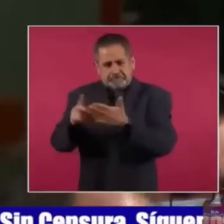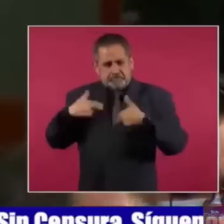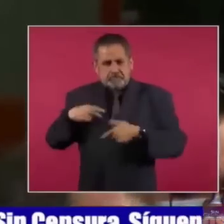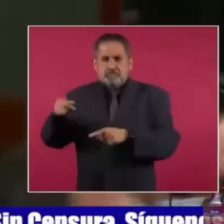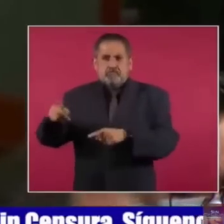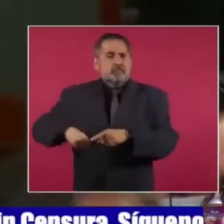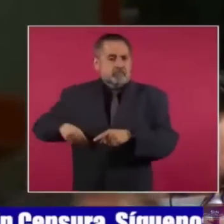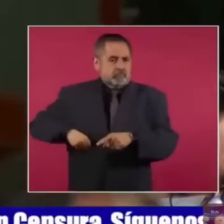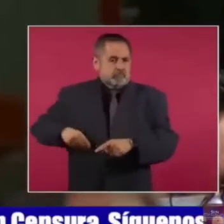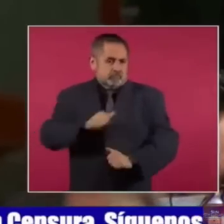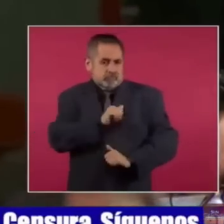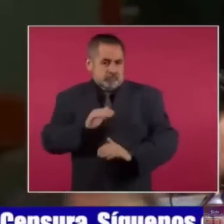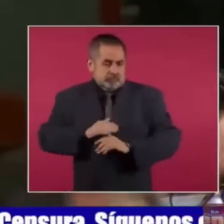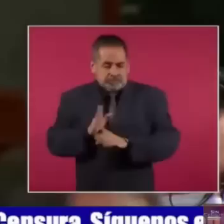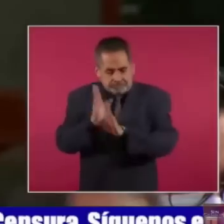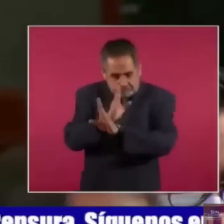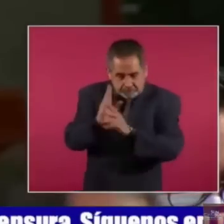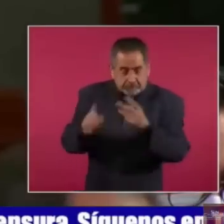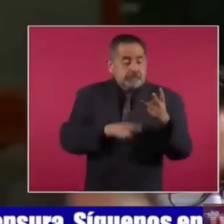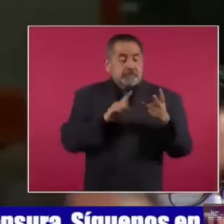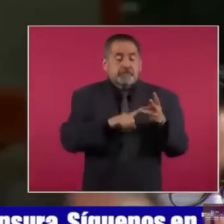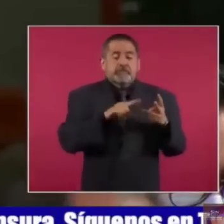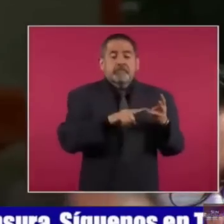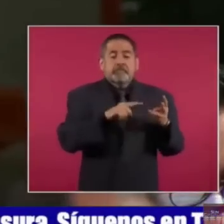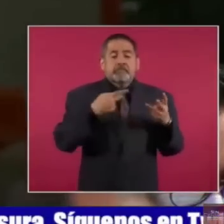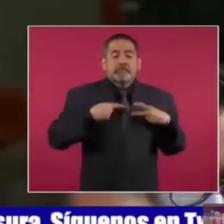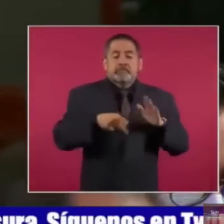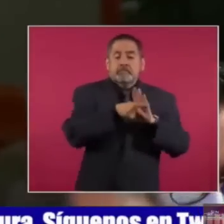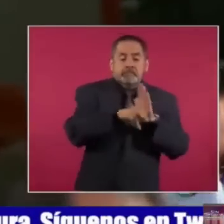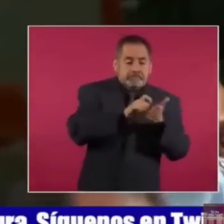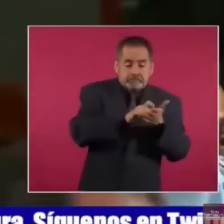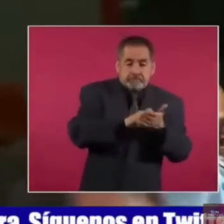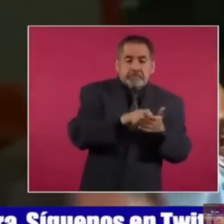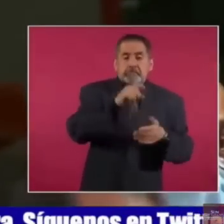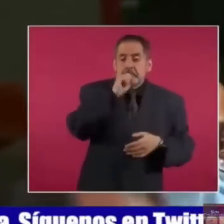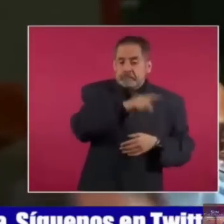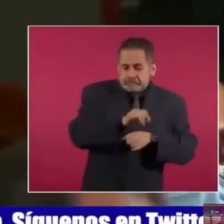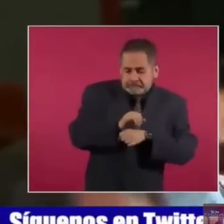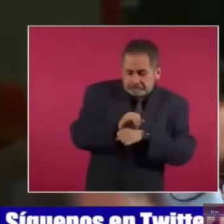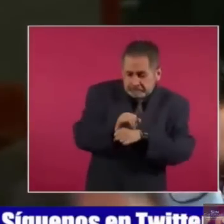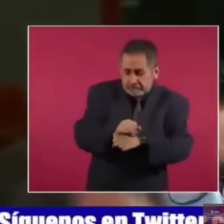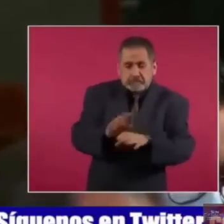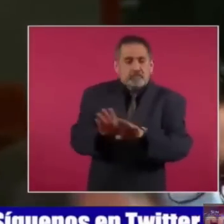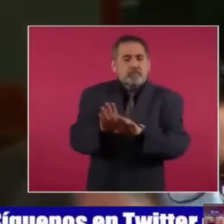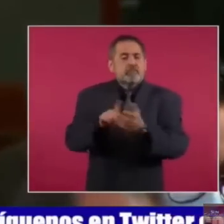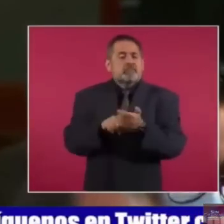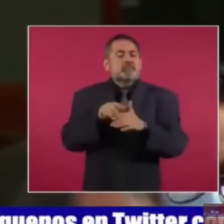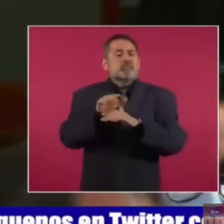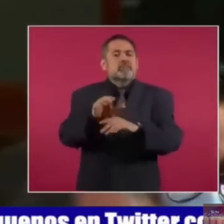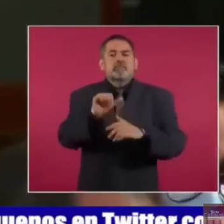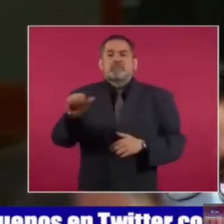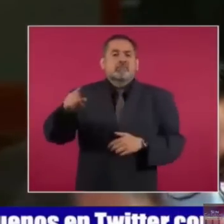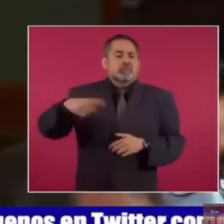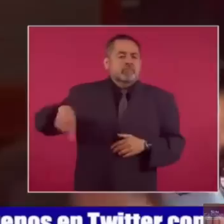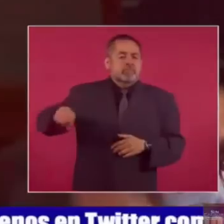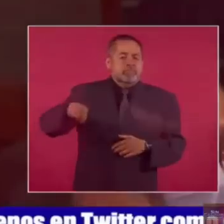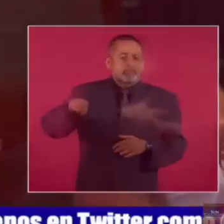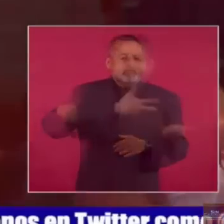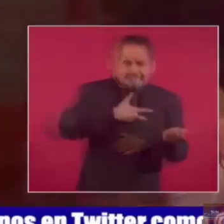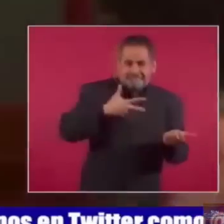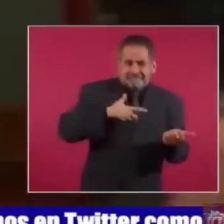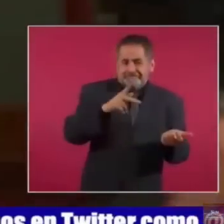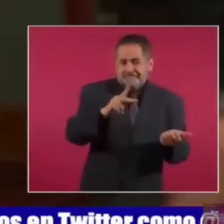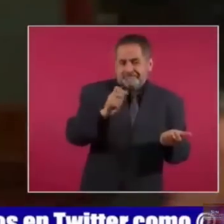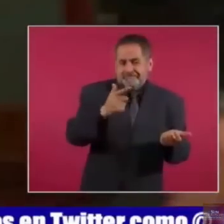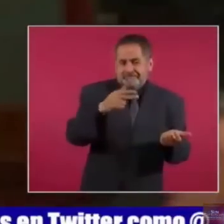en verdaderamente persecución, muchas veces sin sustento periodístico, sin sustento